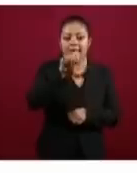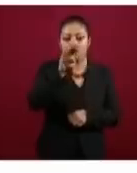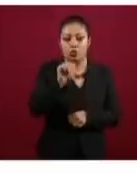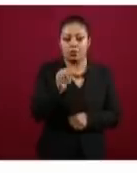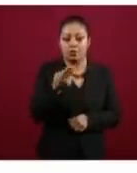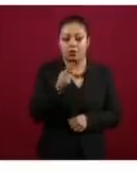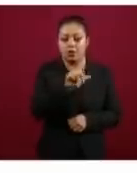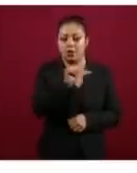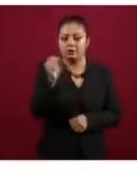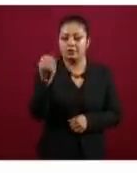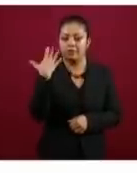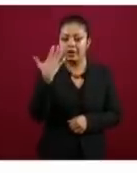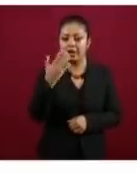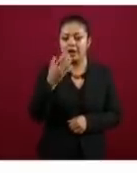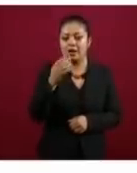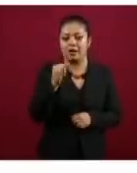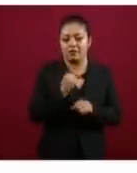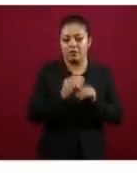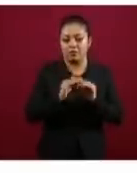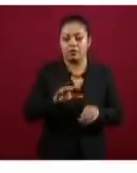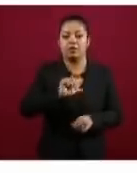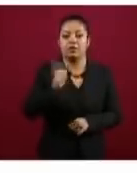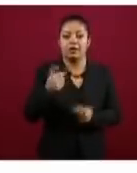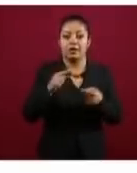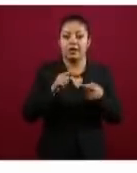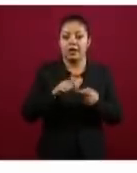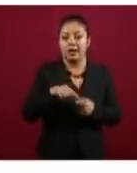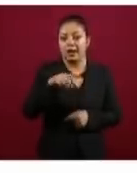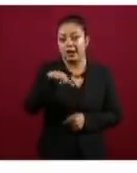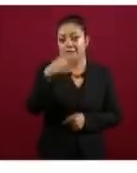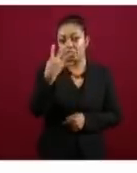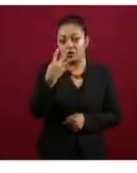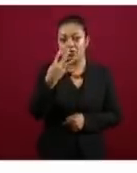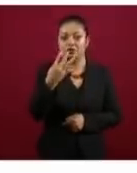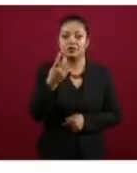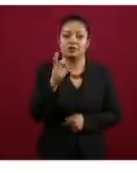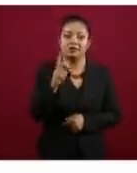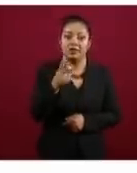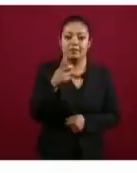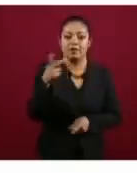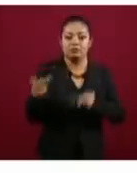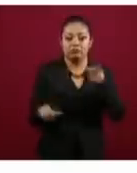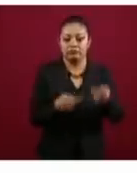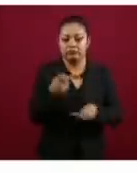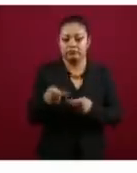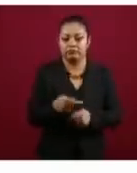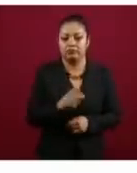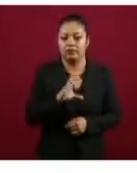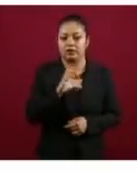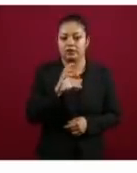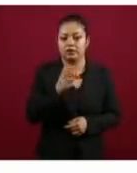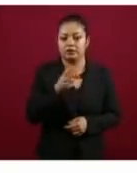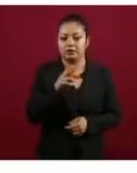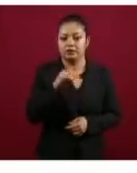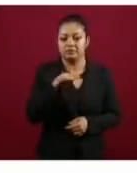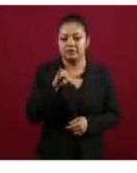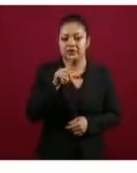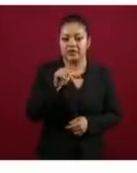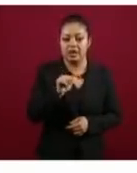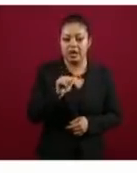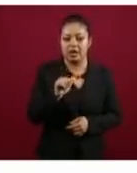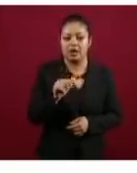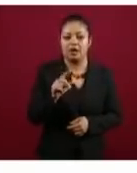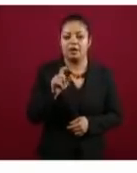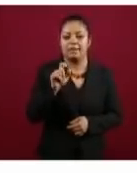noviembre la asamblea informativa y el 14 de diciembre la asamblea consultiva. en Chichimilá, el 29